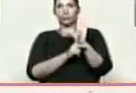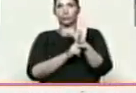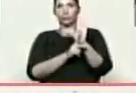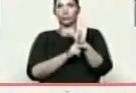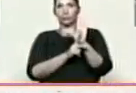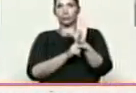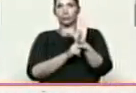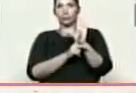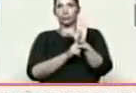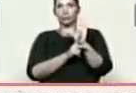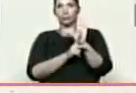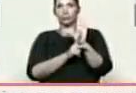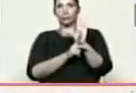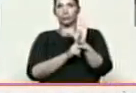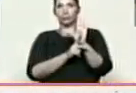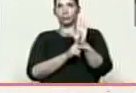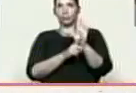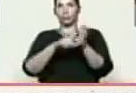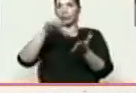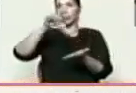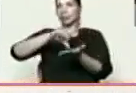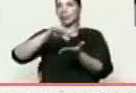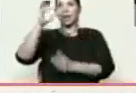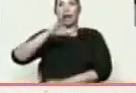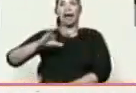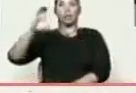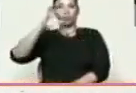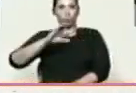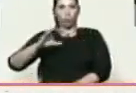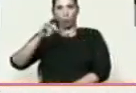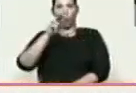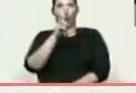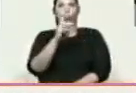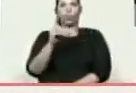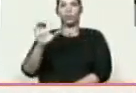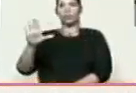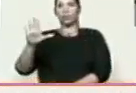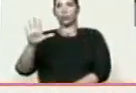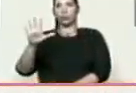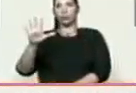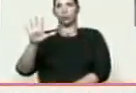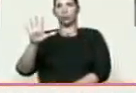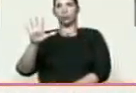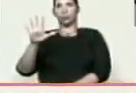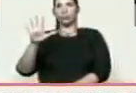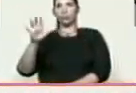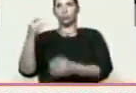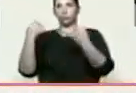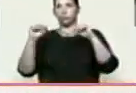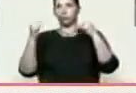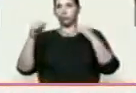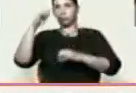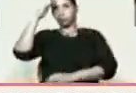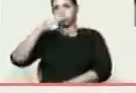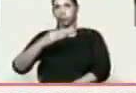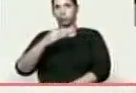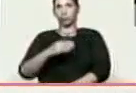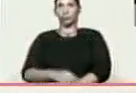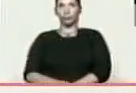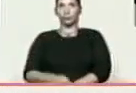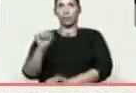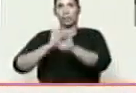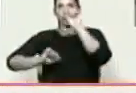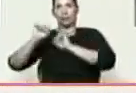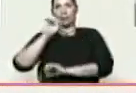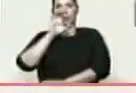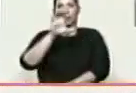en el Centro Agropecuario Caricuado, en la UD5, en el ejercicio militar, cívico-militar de defensa de la